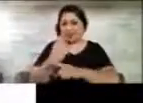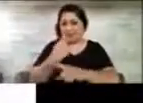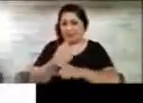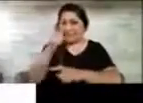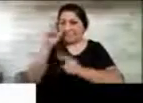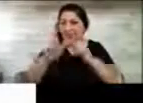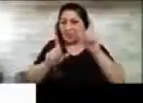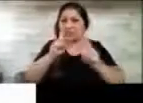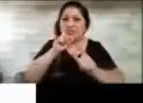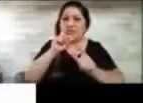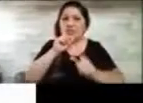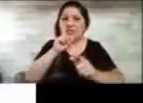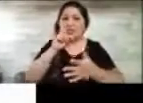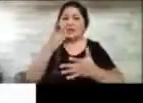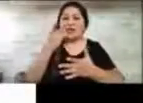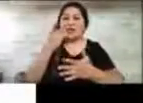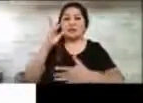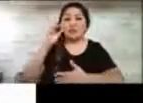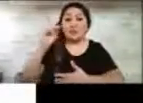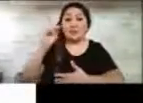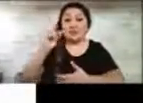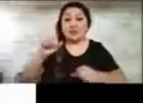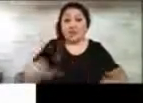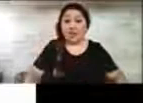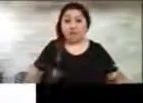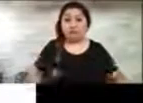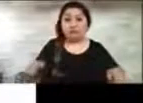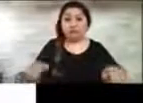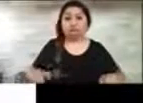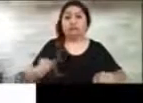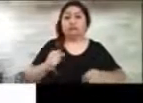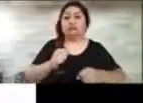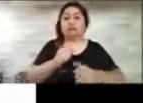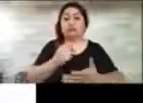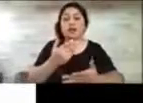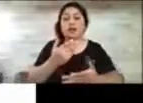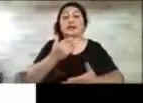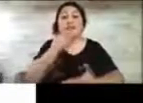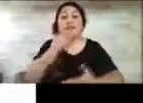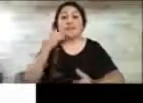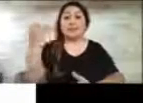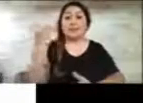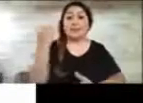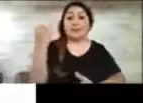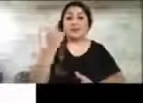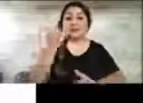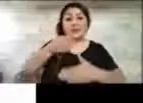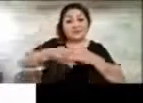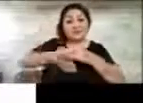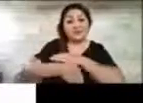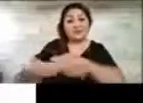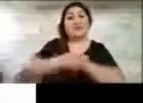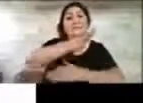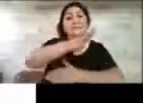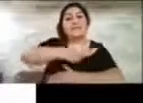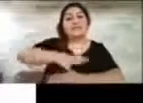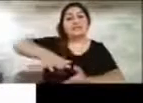reducida, con dependencia, y hablar de una ciudad inclusiva para todos. El derecho de la ciudad que decía